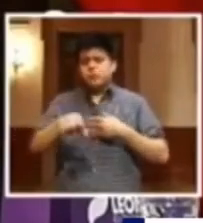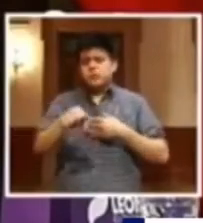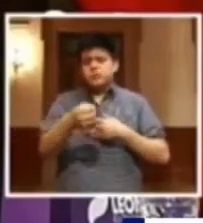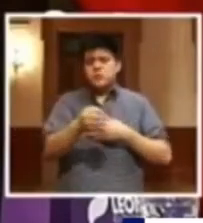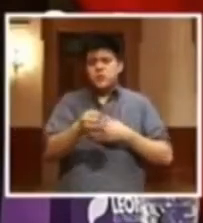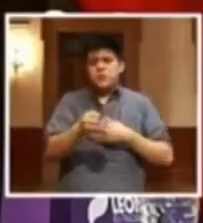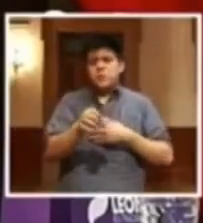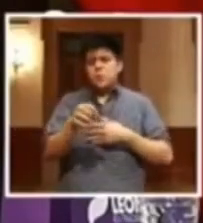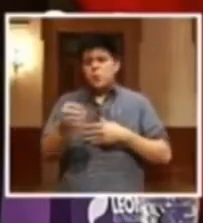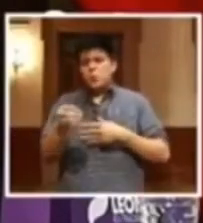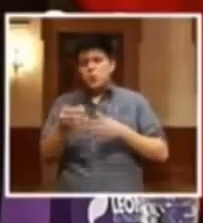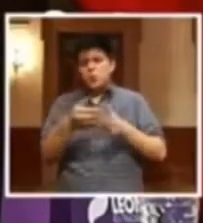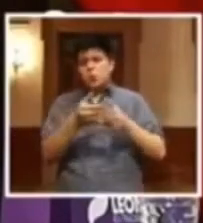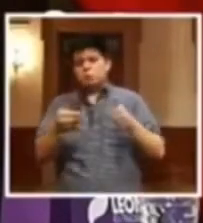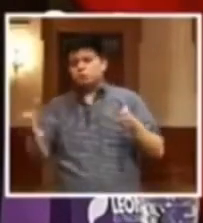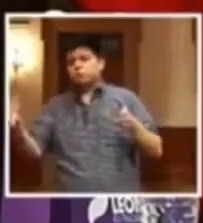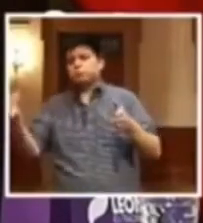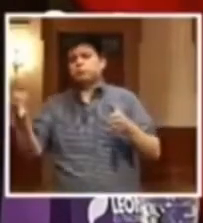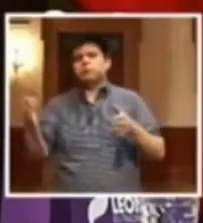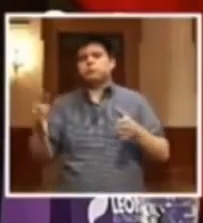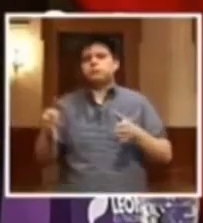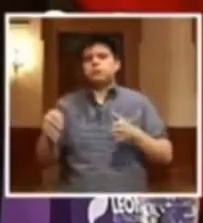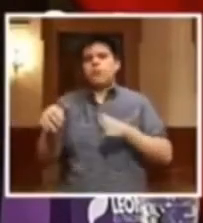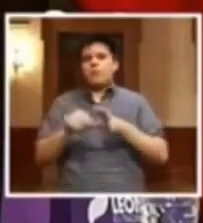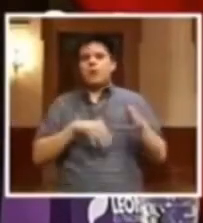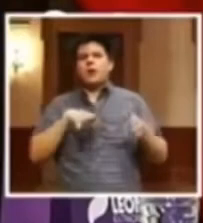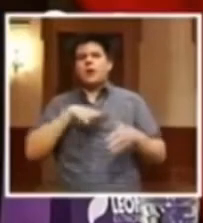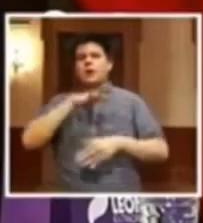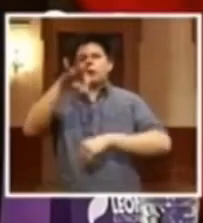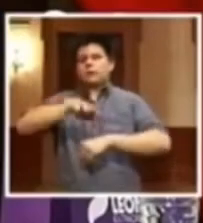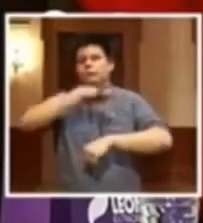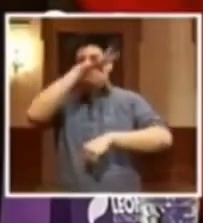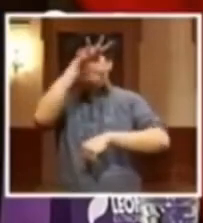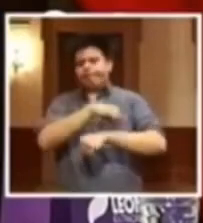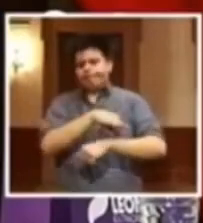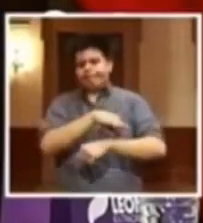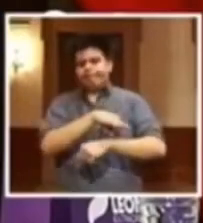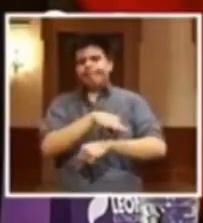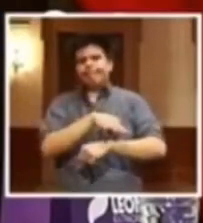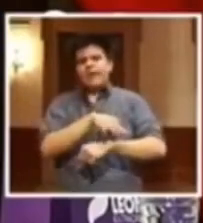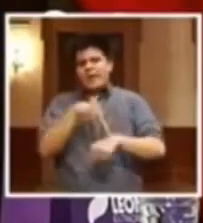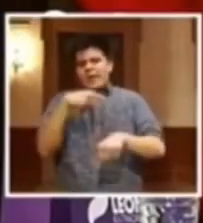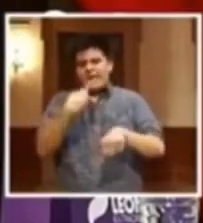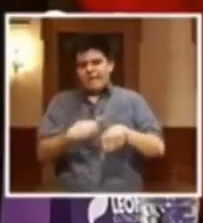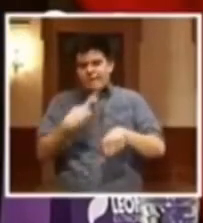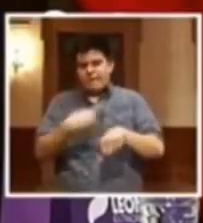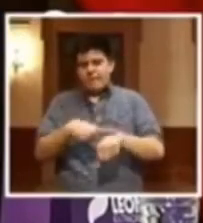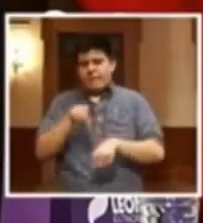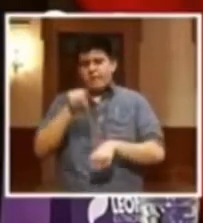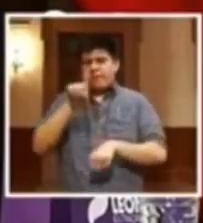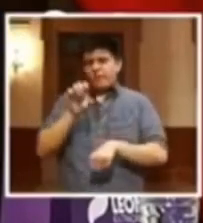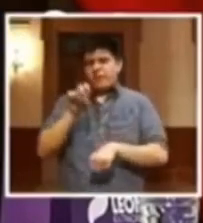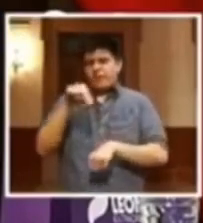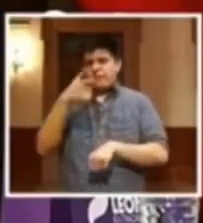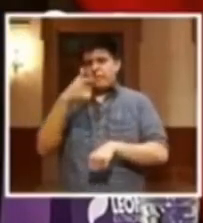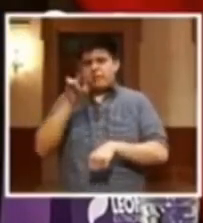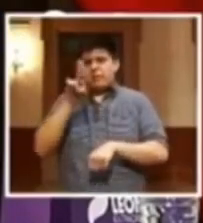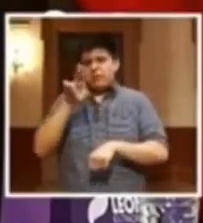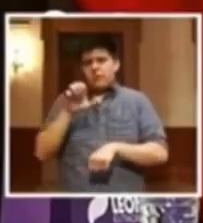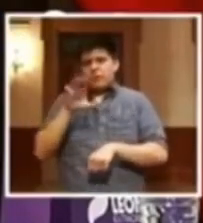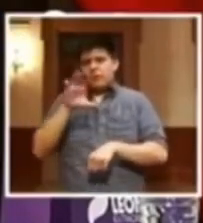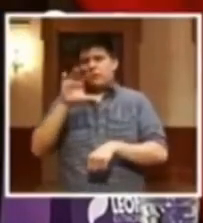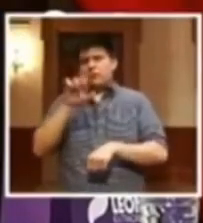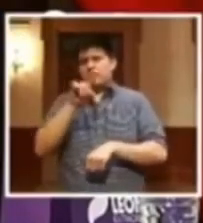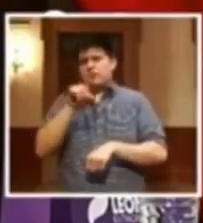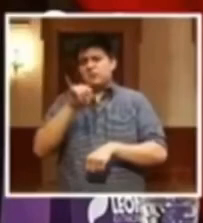septiembre, y bien, pues viene el dengue, el Zika y el chikungunya. Entonces vamos